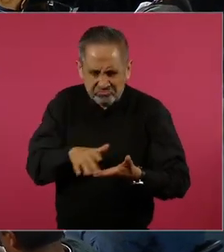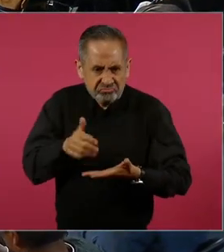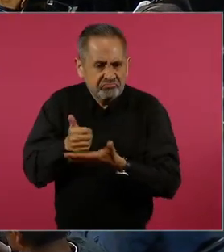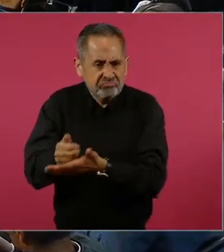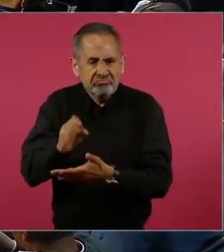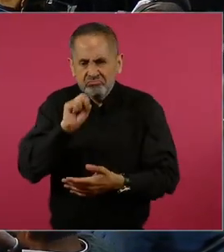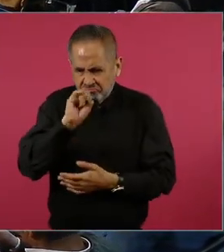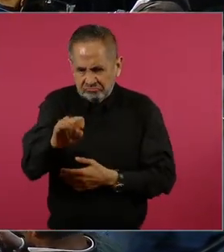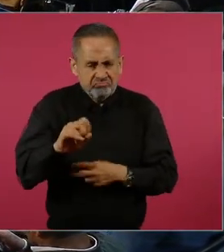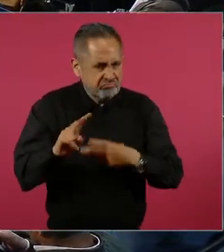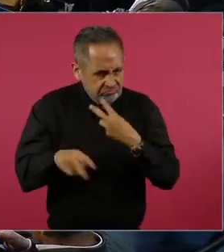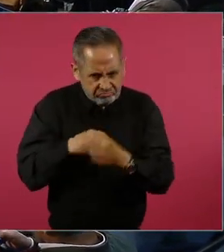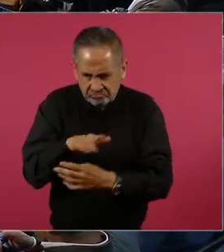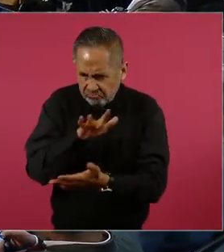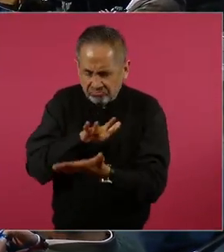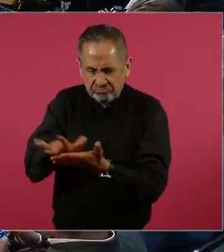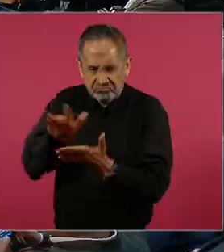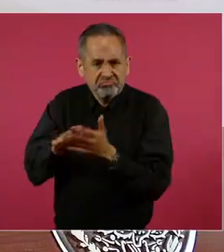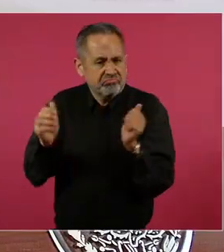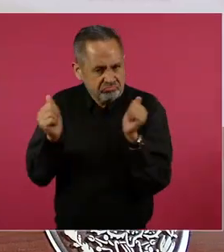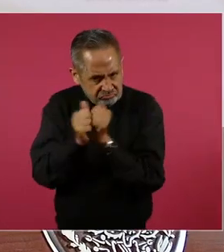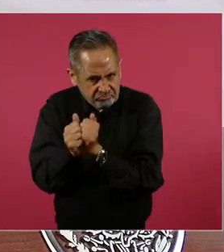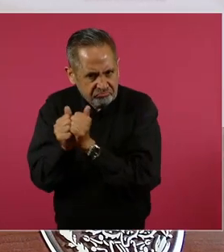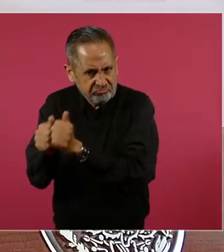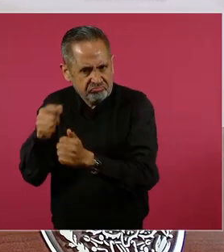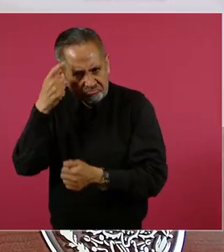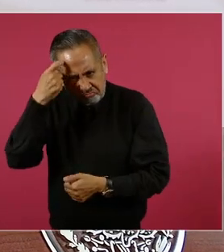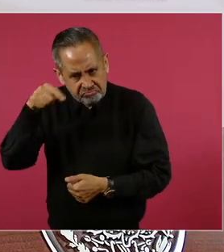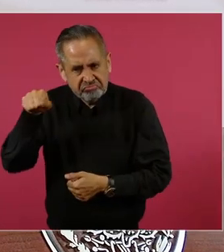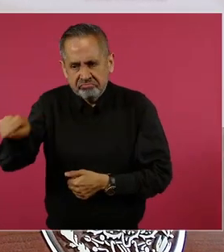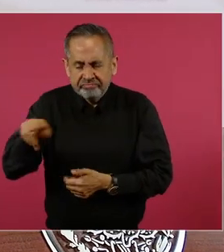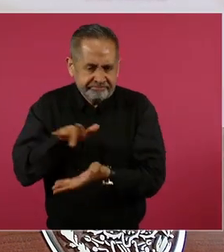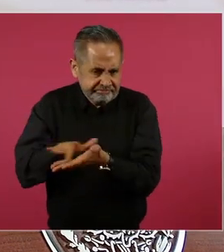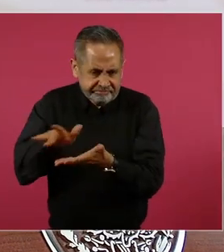de que van a estar con ella,